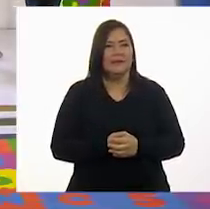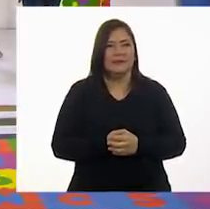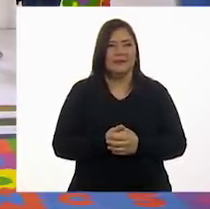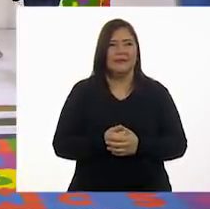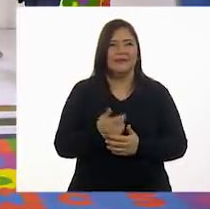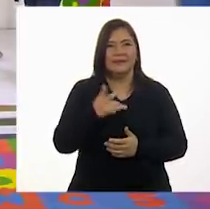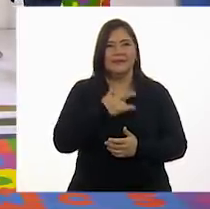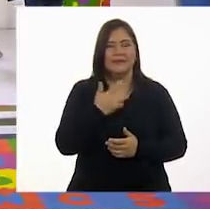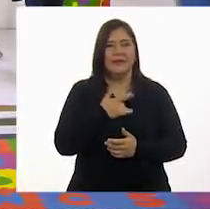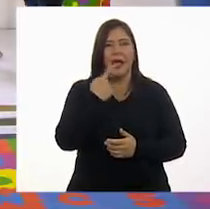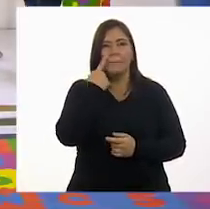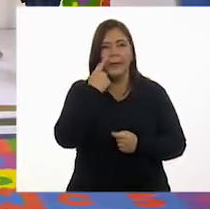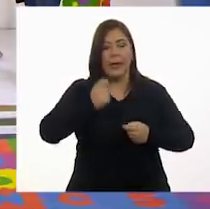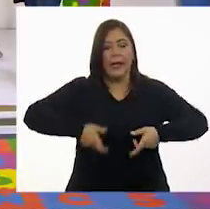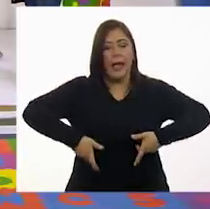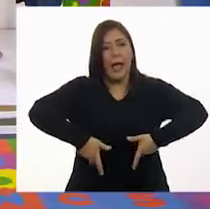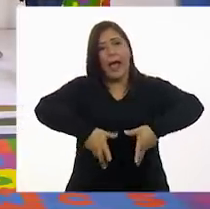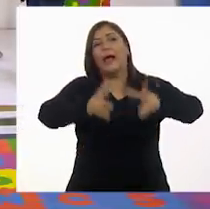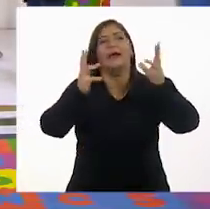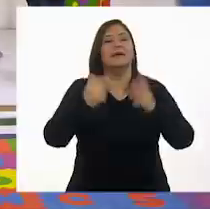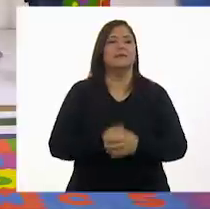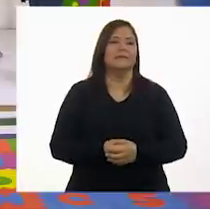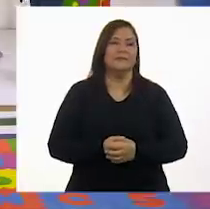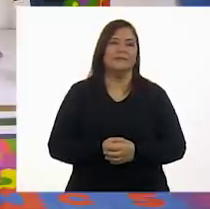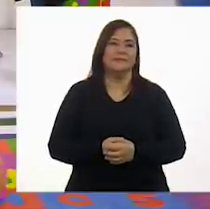¿no? Voy a aventarlo, voy a aventarlo. Ay,